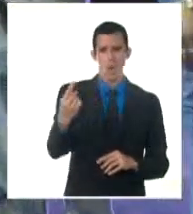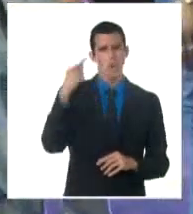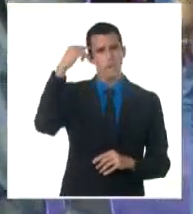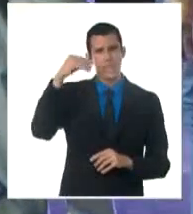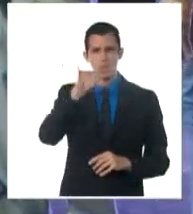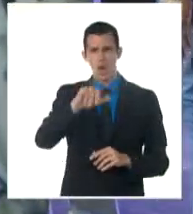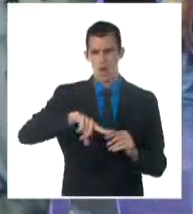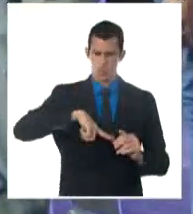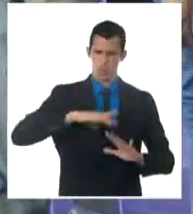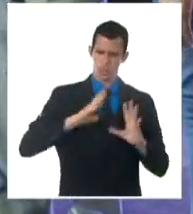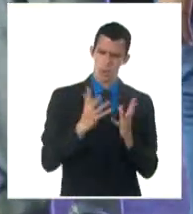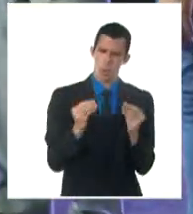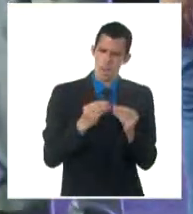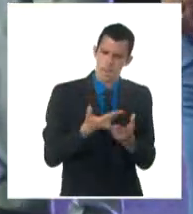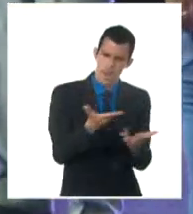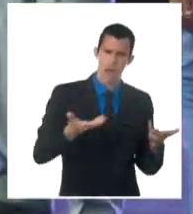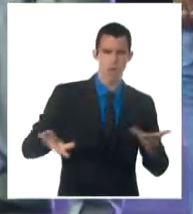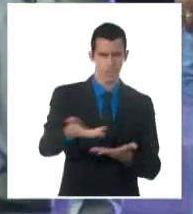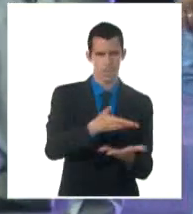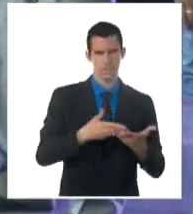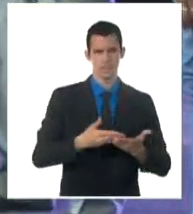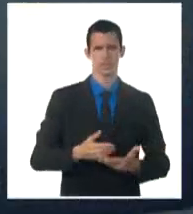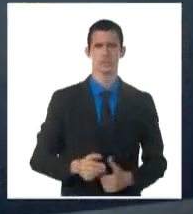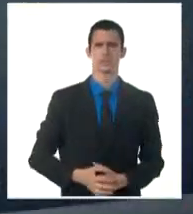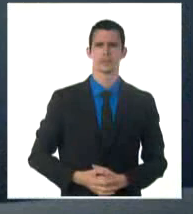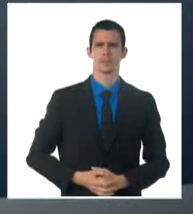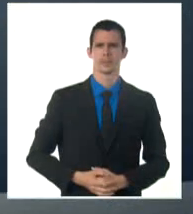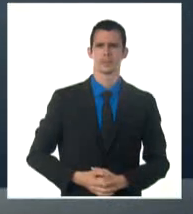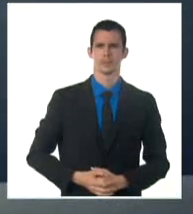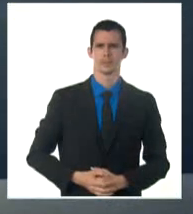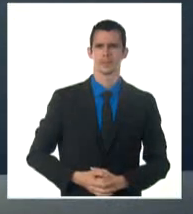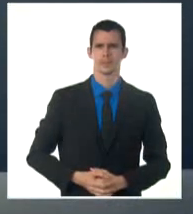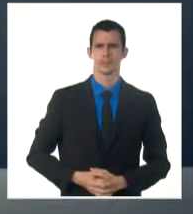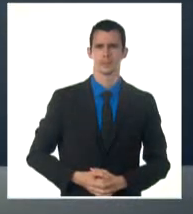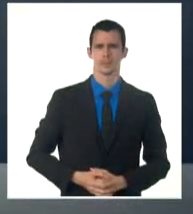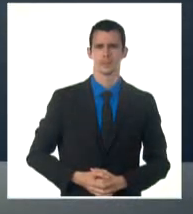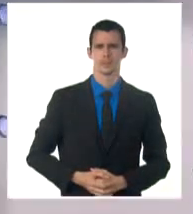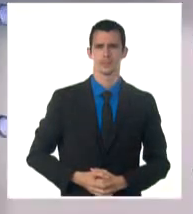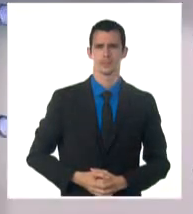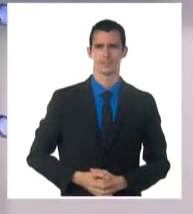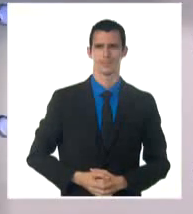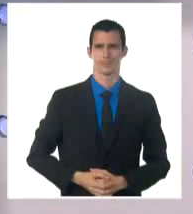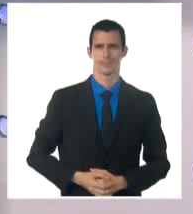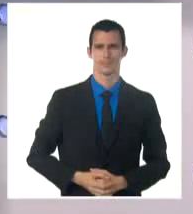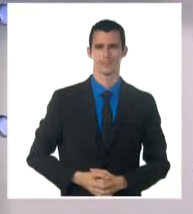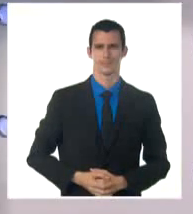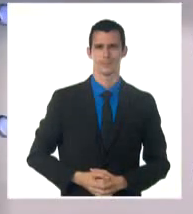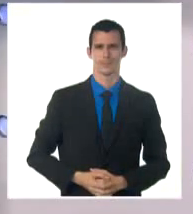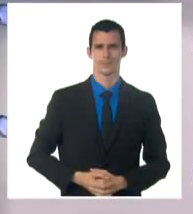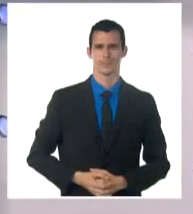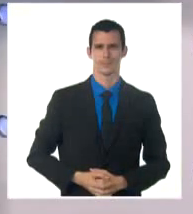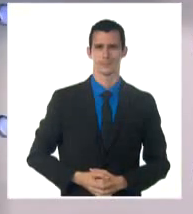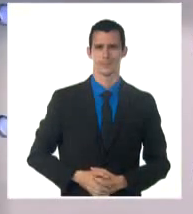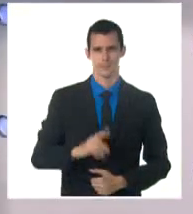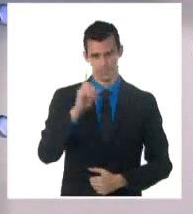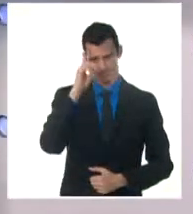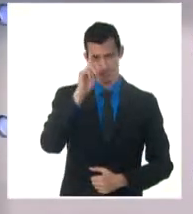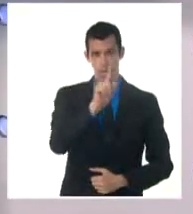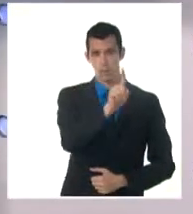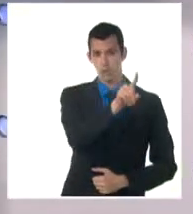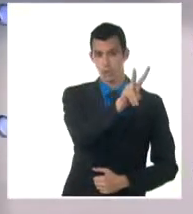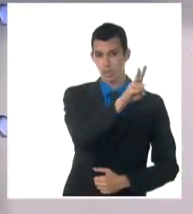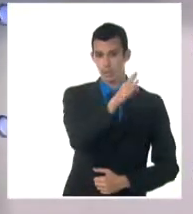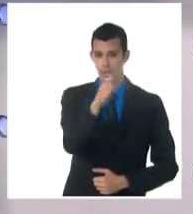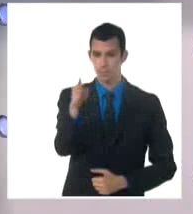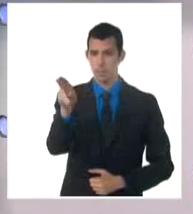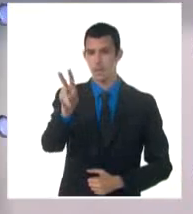todos. Karina Sotomayor, Sistema Informativo de la Televisión Cubana. Del 12 al 23 de abril